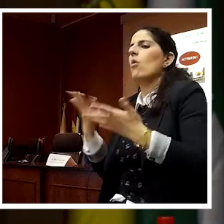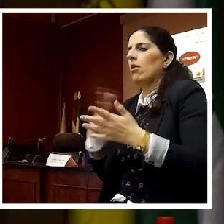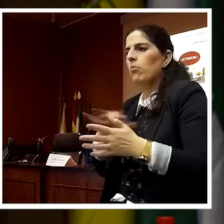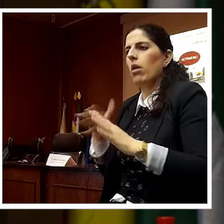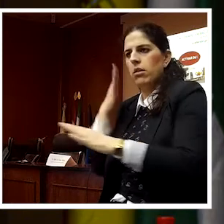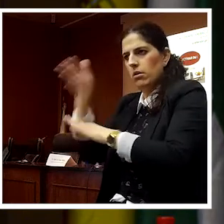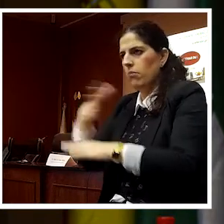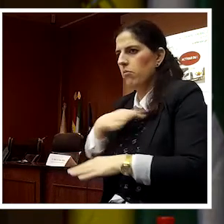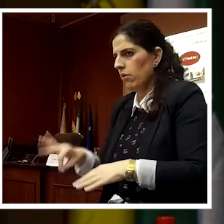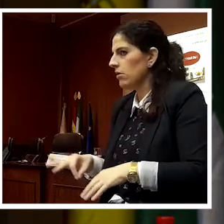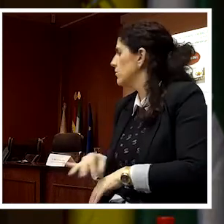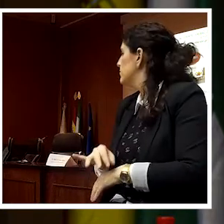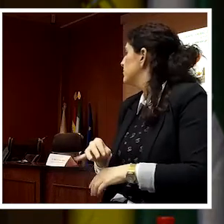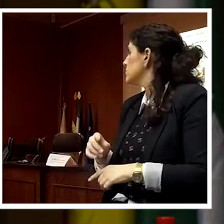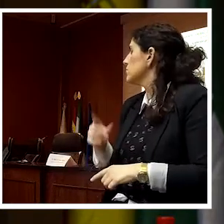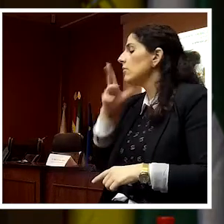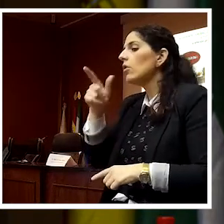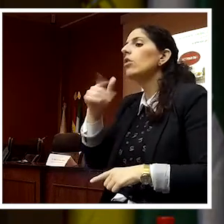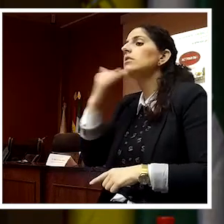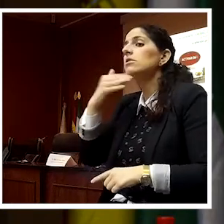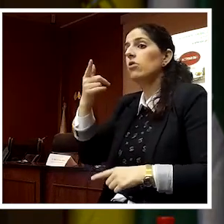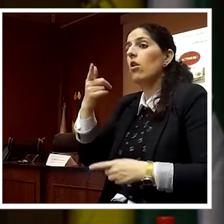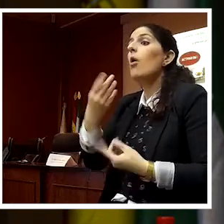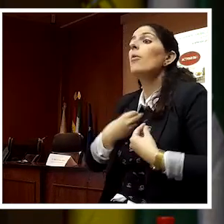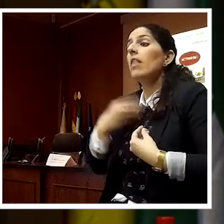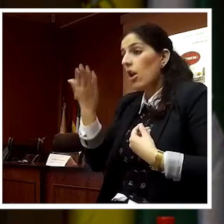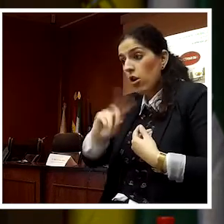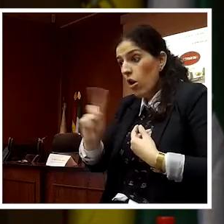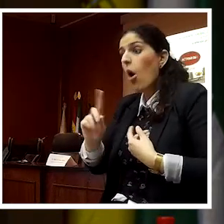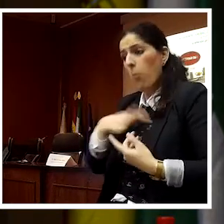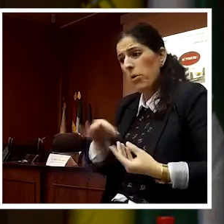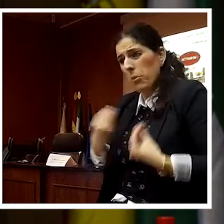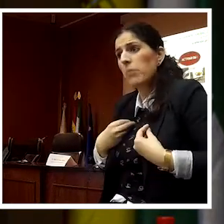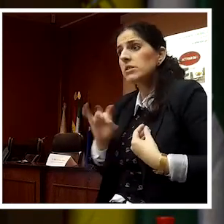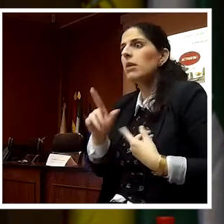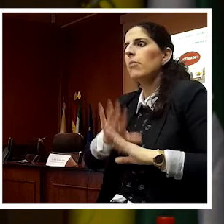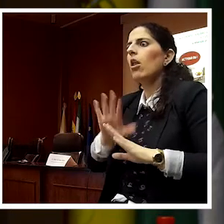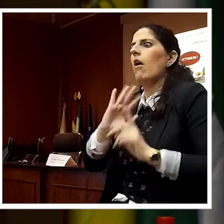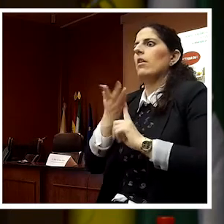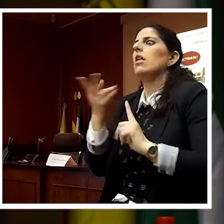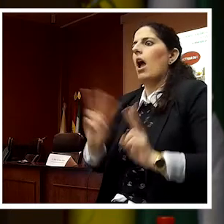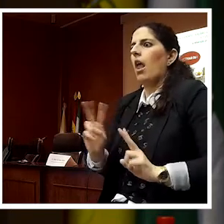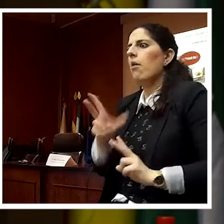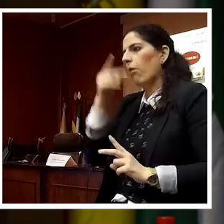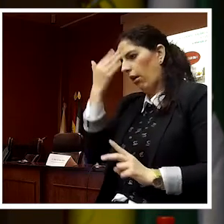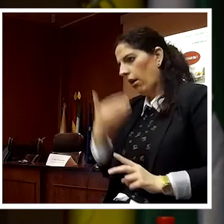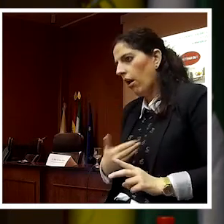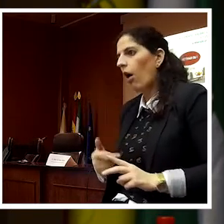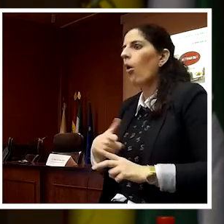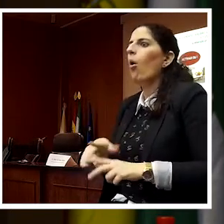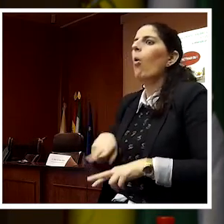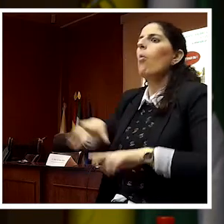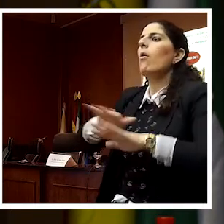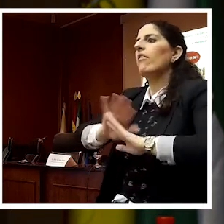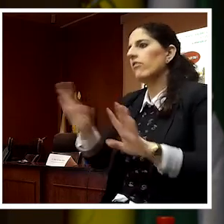corre riesgo la vida, sí corre riesgo las secuelas. Son secuelas muy importantes. Imaginad que alguno de nosotros ahora mismo